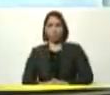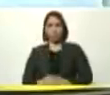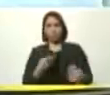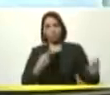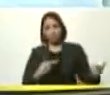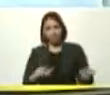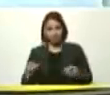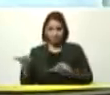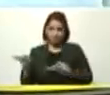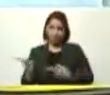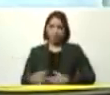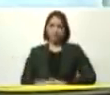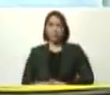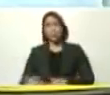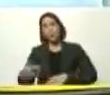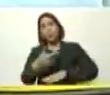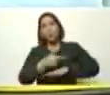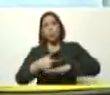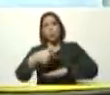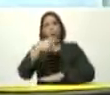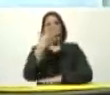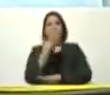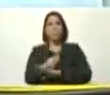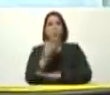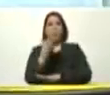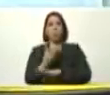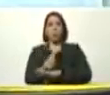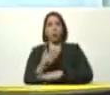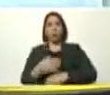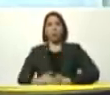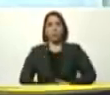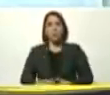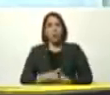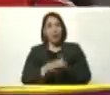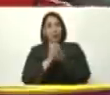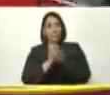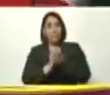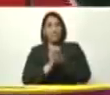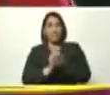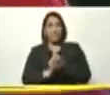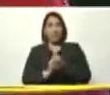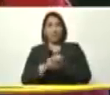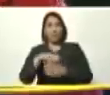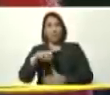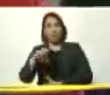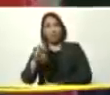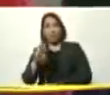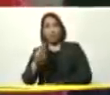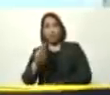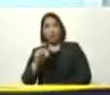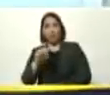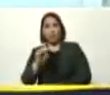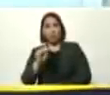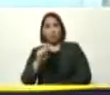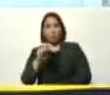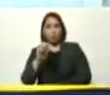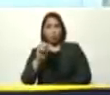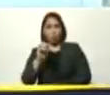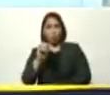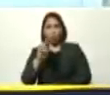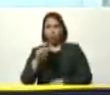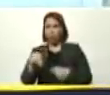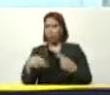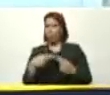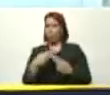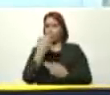bienvenido. El gobernador de Monagas, compañero Ernesto Luna, que no se quita la máscara, bueno, pero